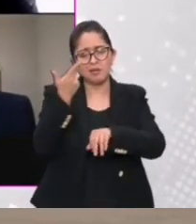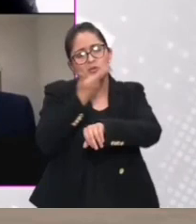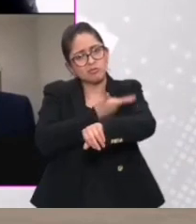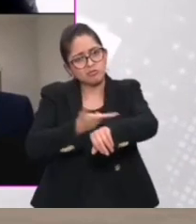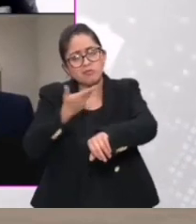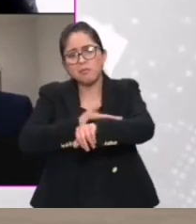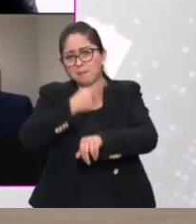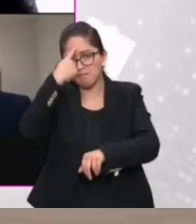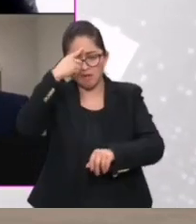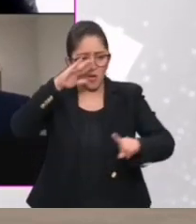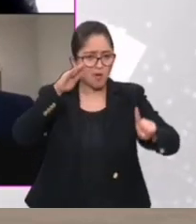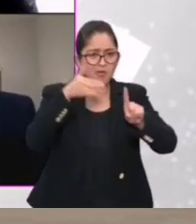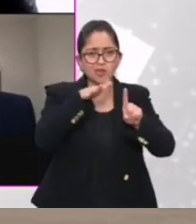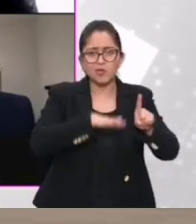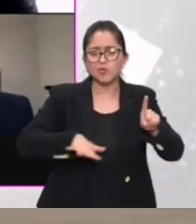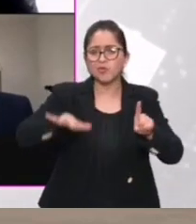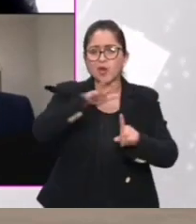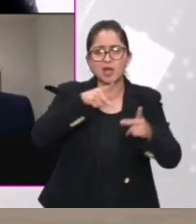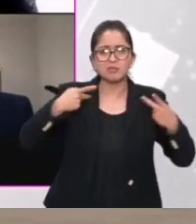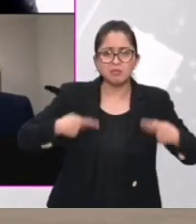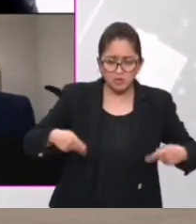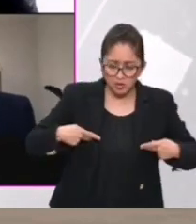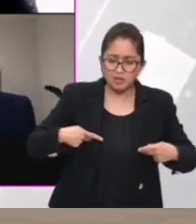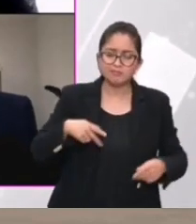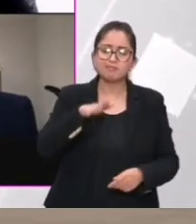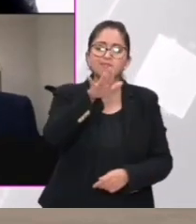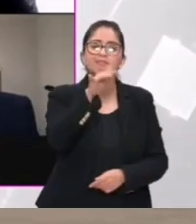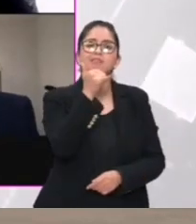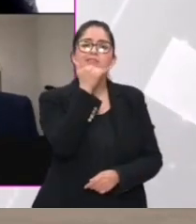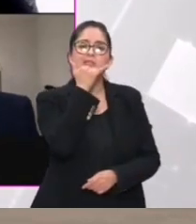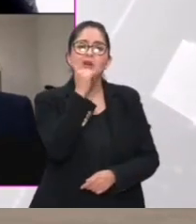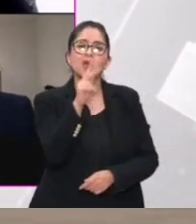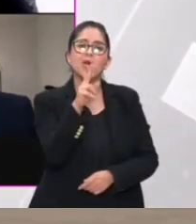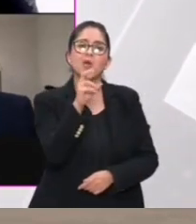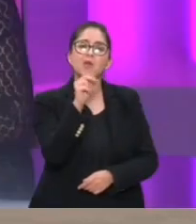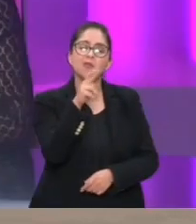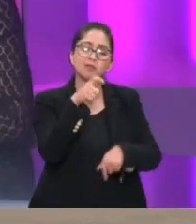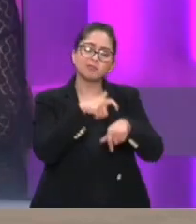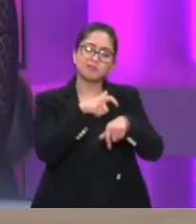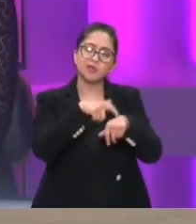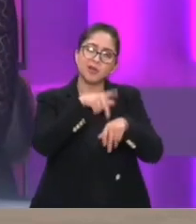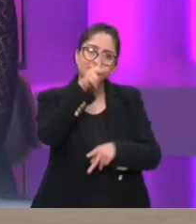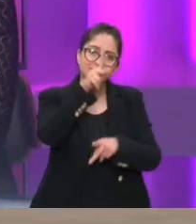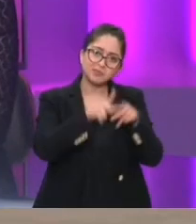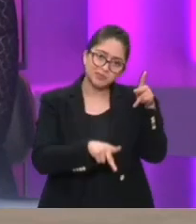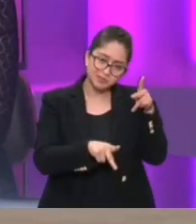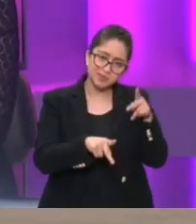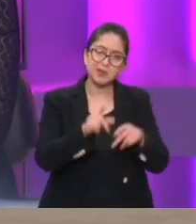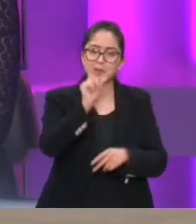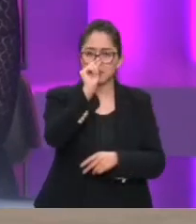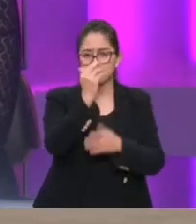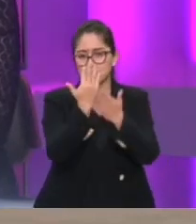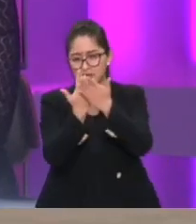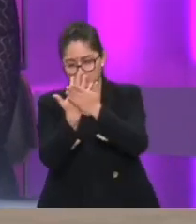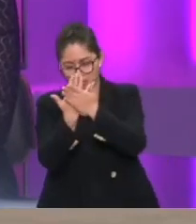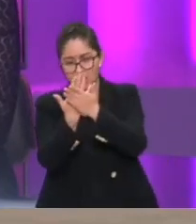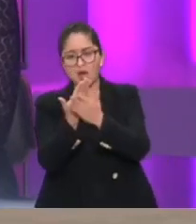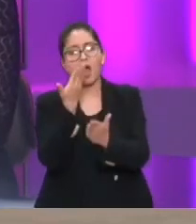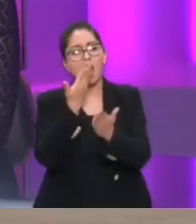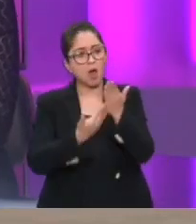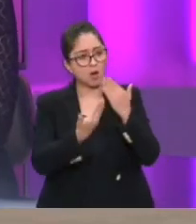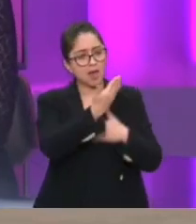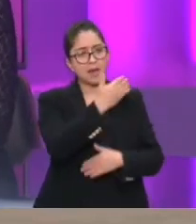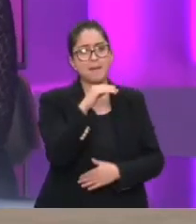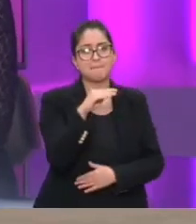toda la población. Gracias, Rodolfo, perdón, se acabó el tiempo de esta. No privatizar. Le queda una más, pero por lo pronto permítame ir